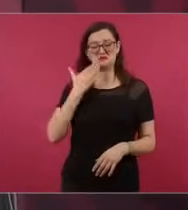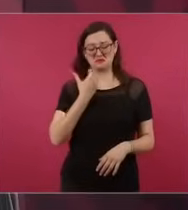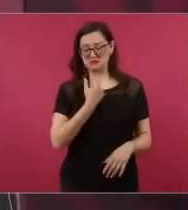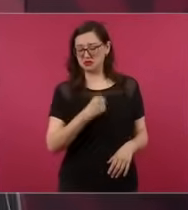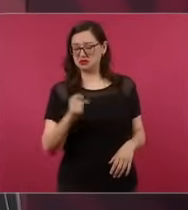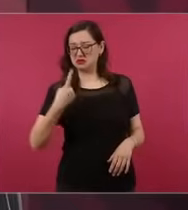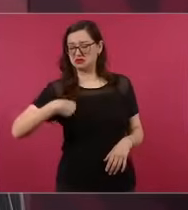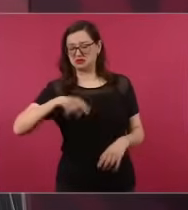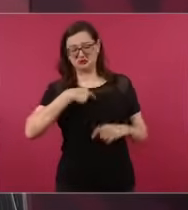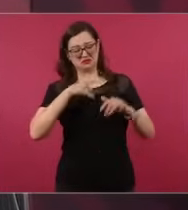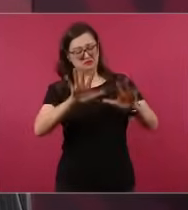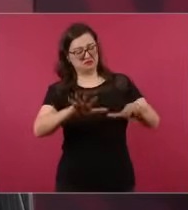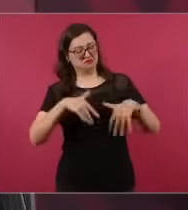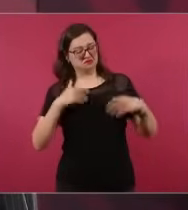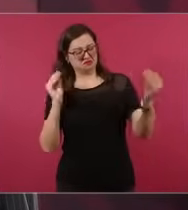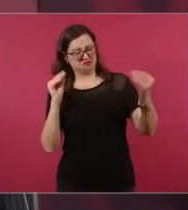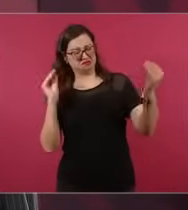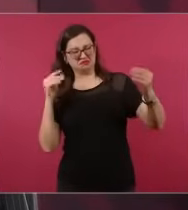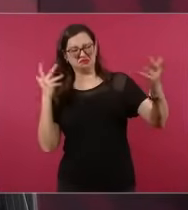parlamentarios.